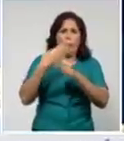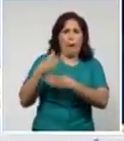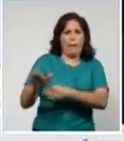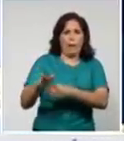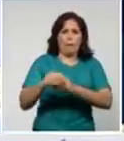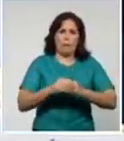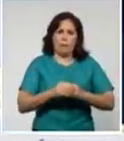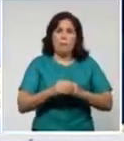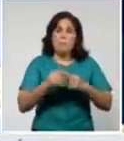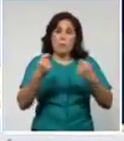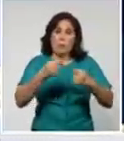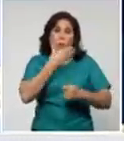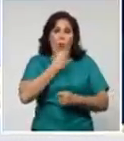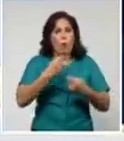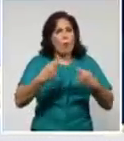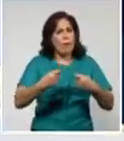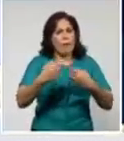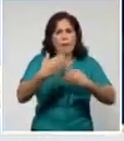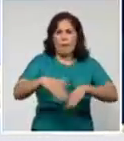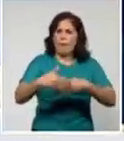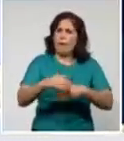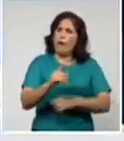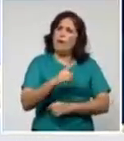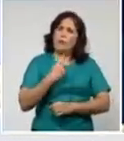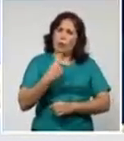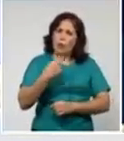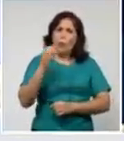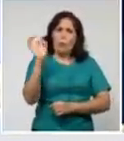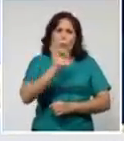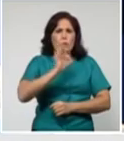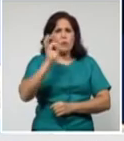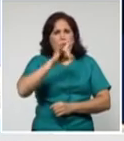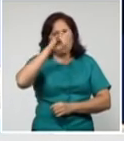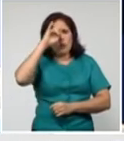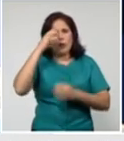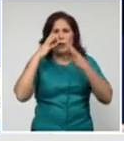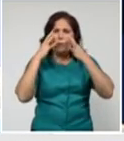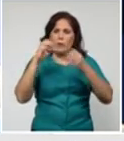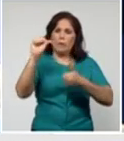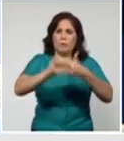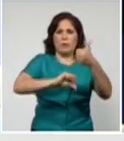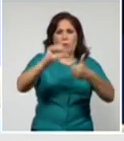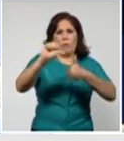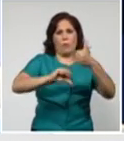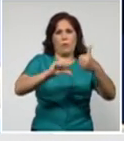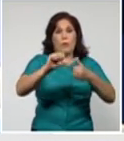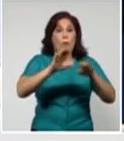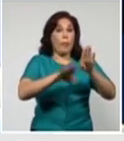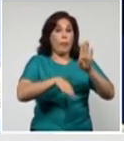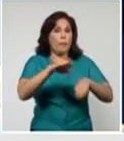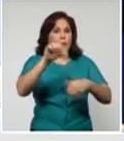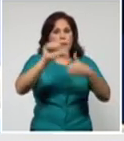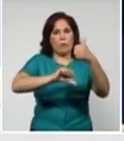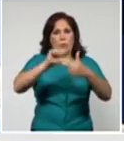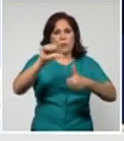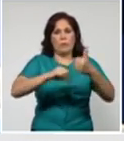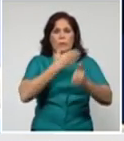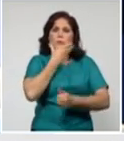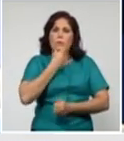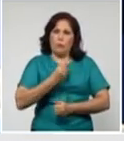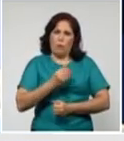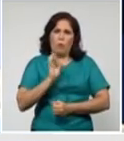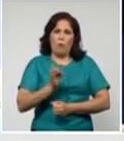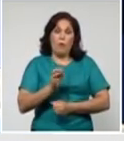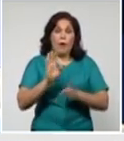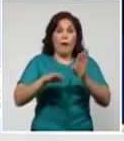tiene un poco que ver, no digo que todo, pero 1% sí, con el comportamiento de esos jóvenes. Y que muchas